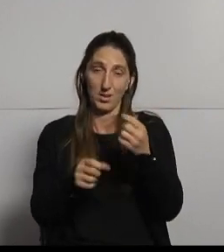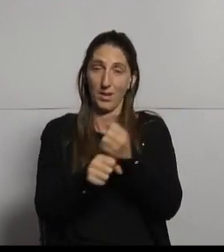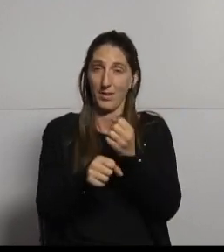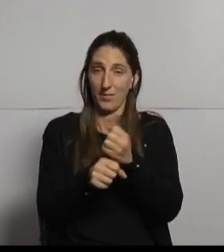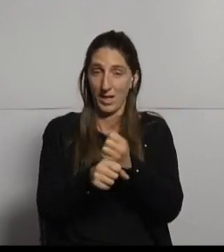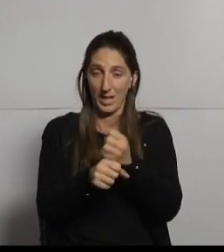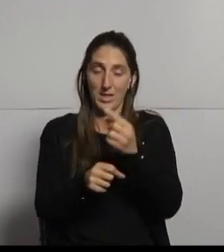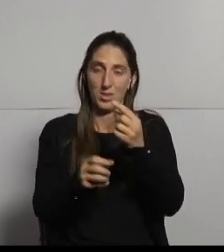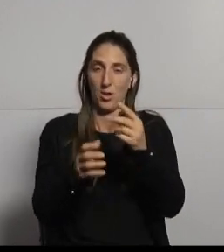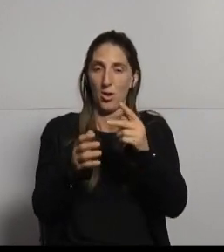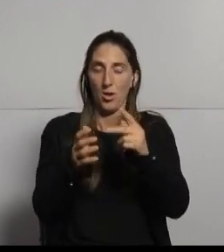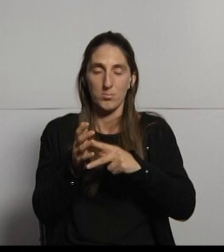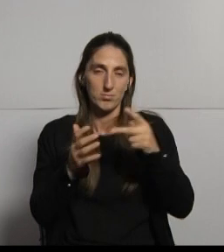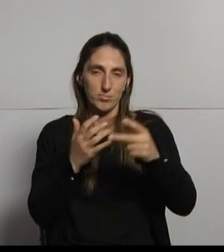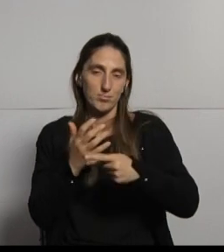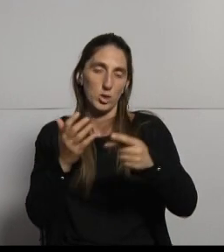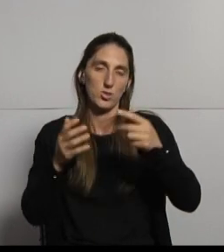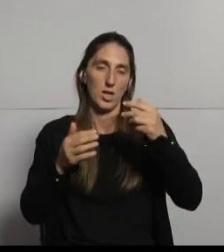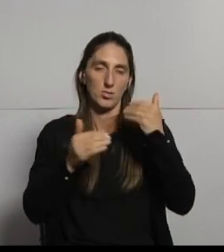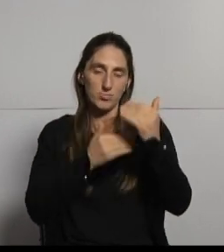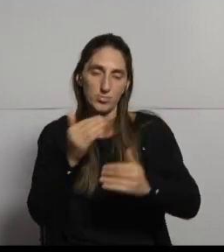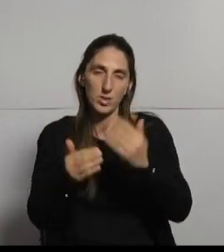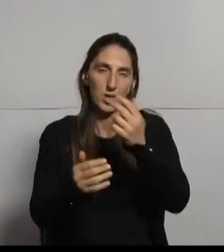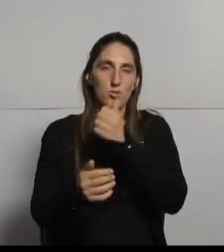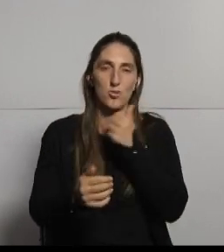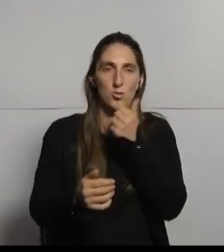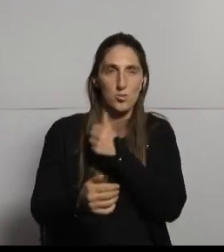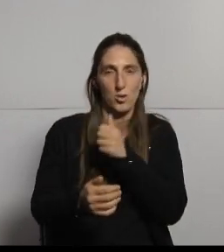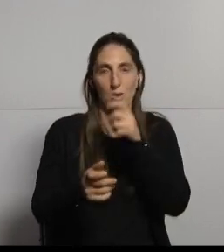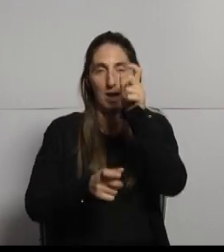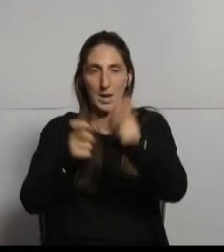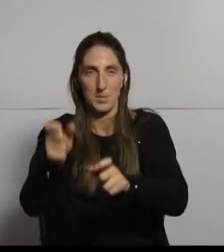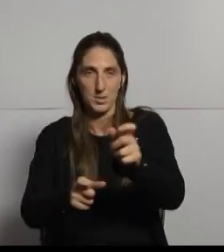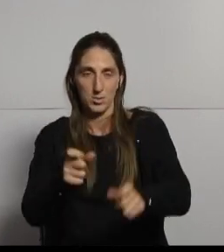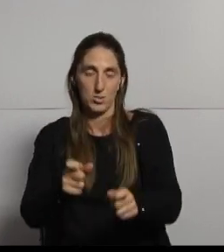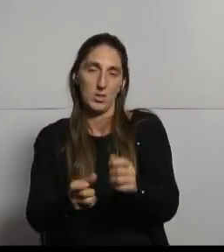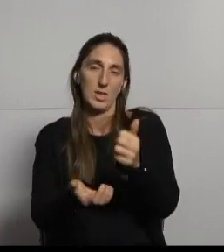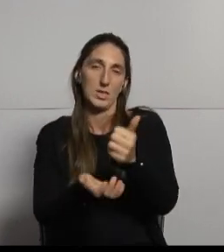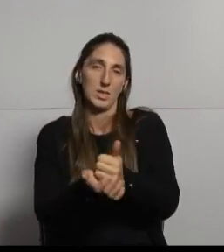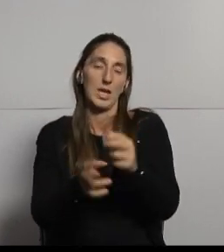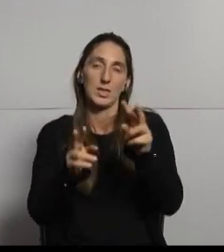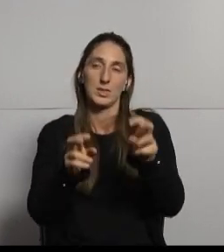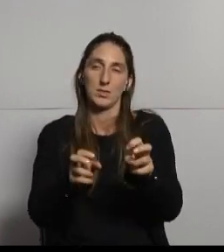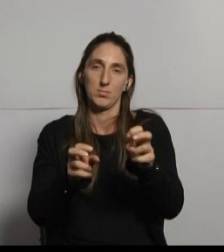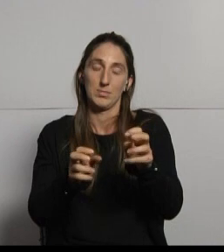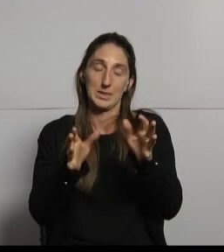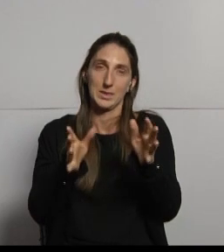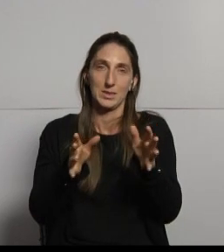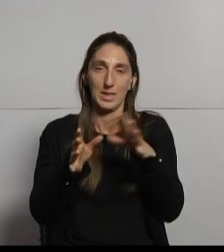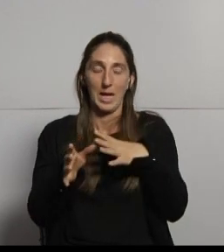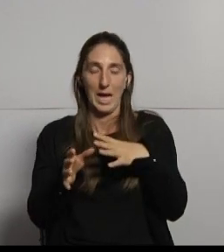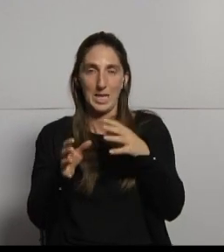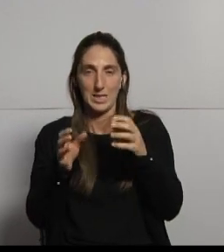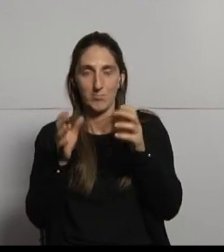estos planes de proyecto, integrar capacidades, llevar soluciones a los ciudadanos, está el tema de riesgo. El